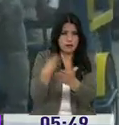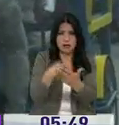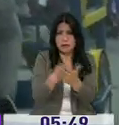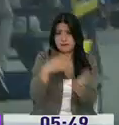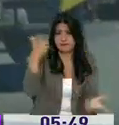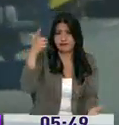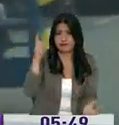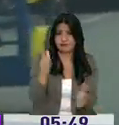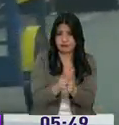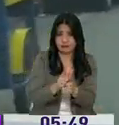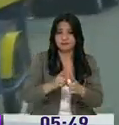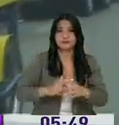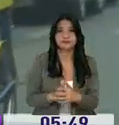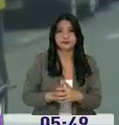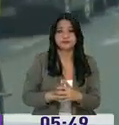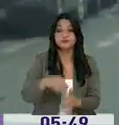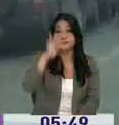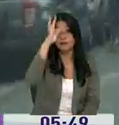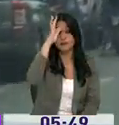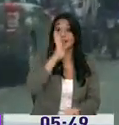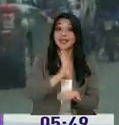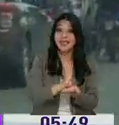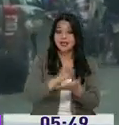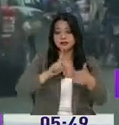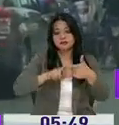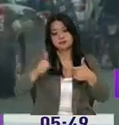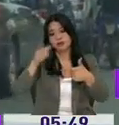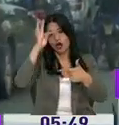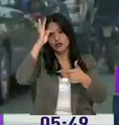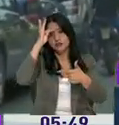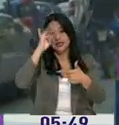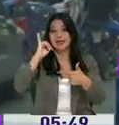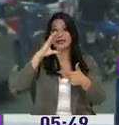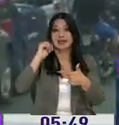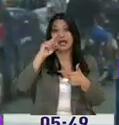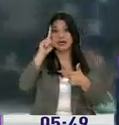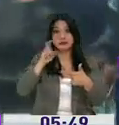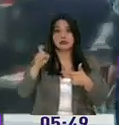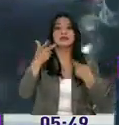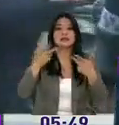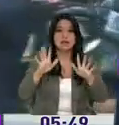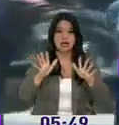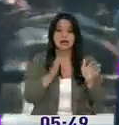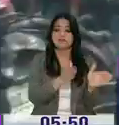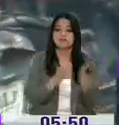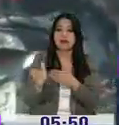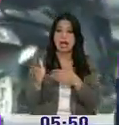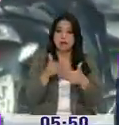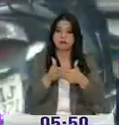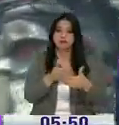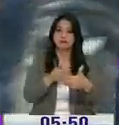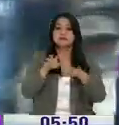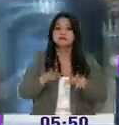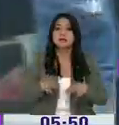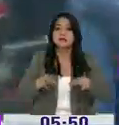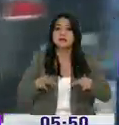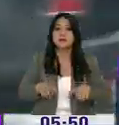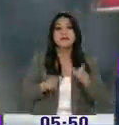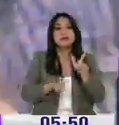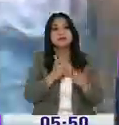unidades hospitalarias del IES y el Martín y Casa activaron sus áreas de triaje para atender acá a los pacientes con